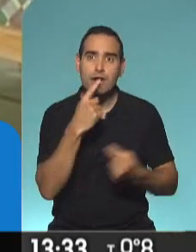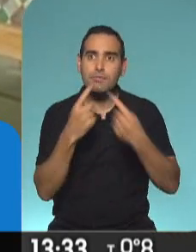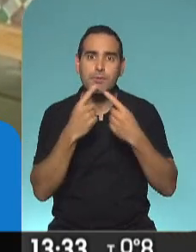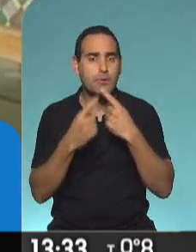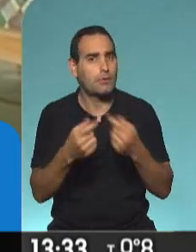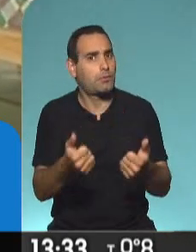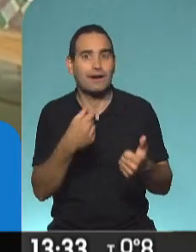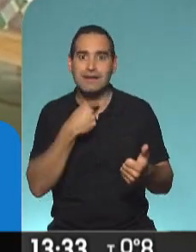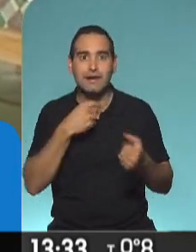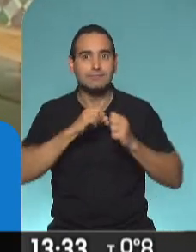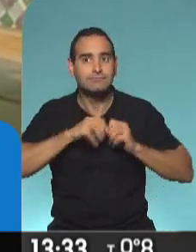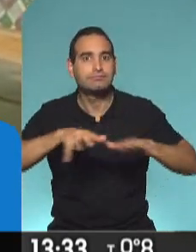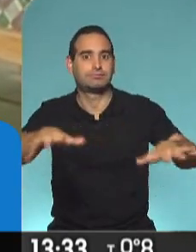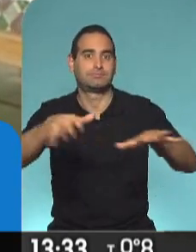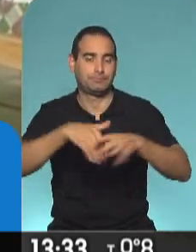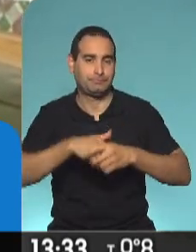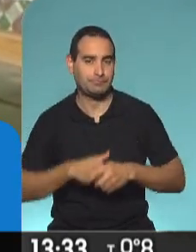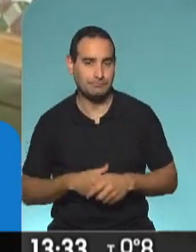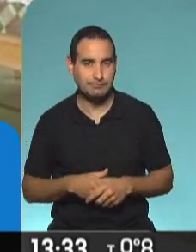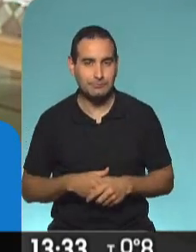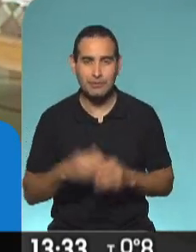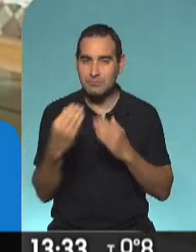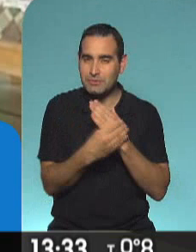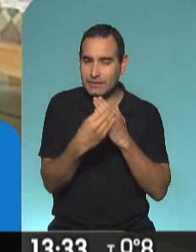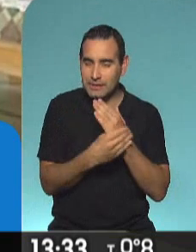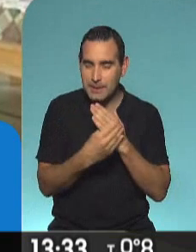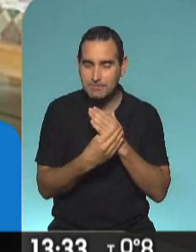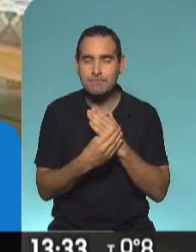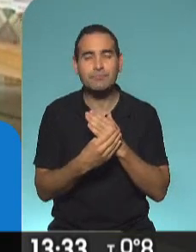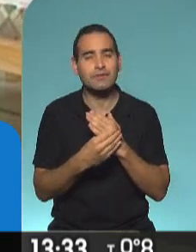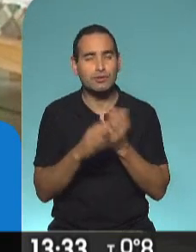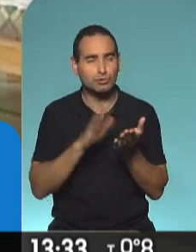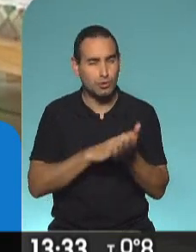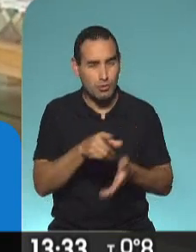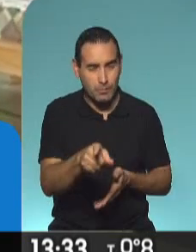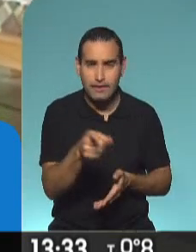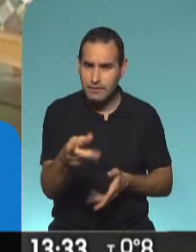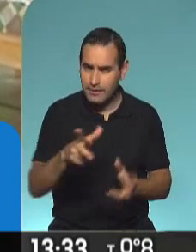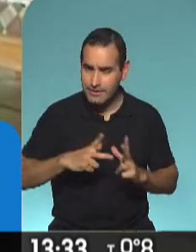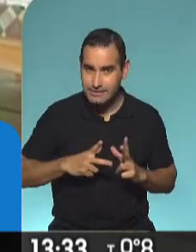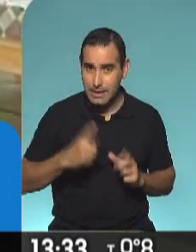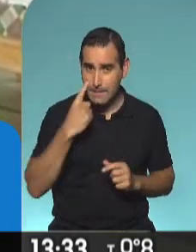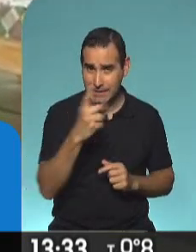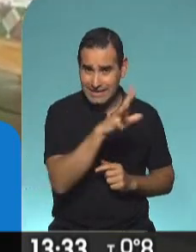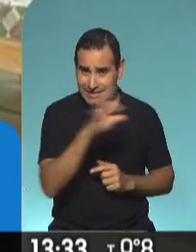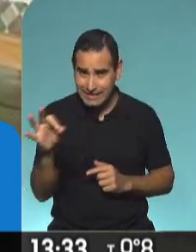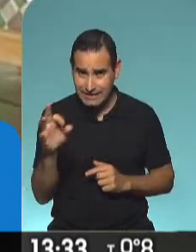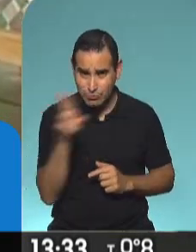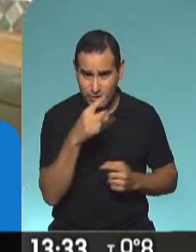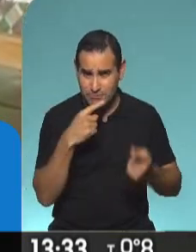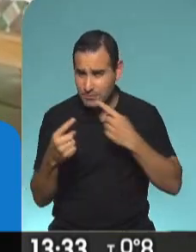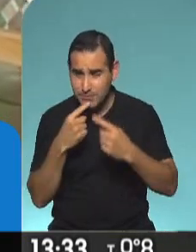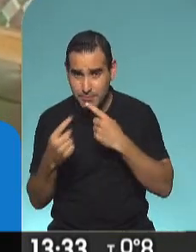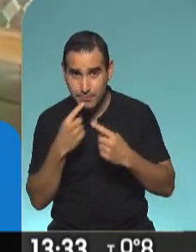queremos seguir difundiendo y profundizando. Ministra, justamente con respecto a eso, usted decía que lleva más de 1.500 consultas. ¿Se